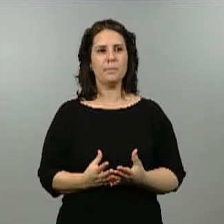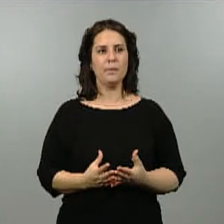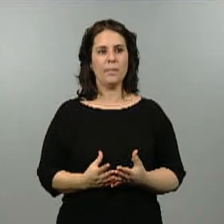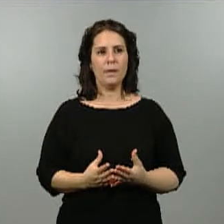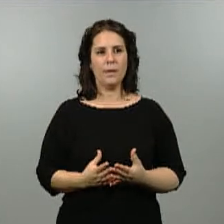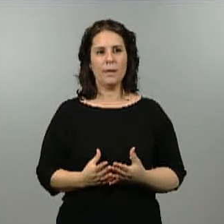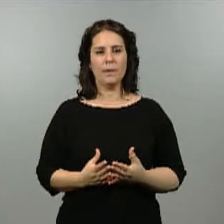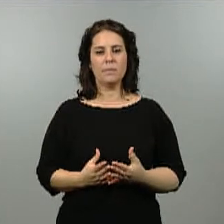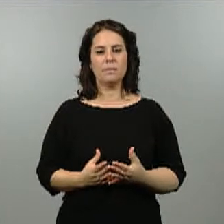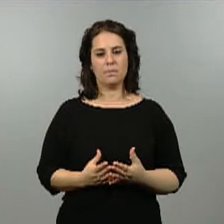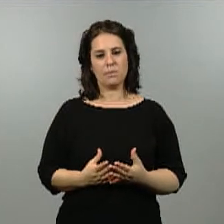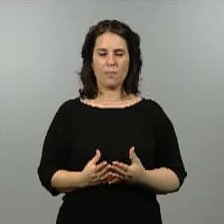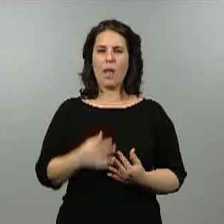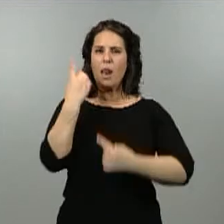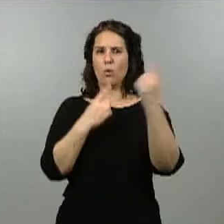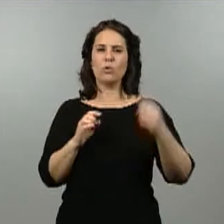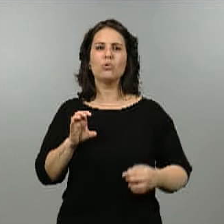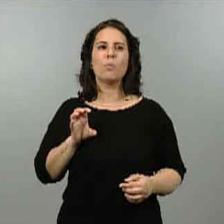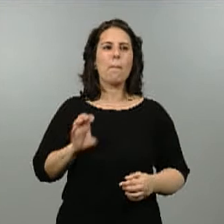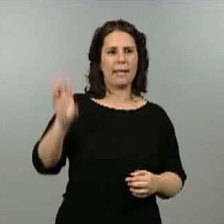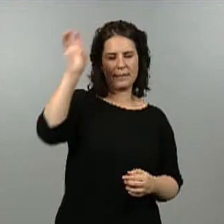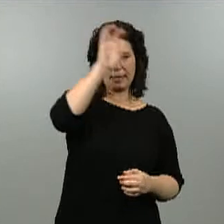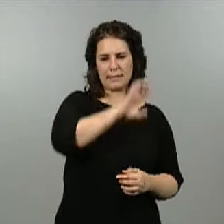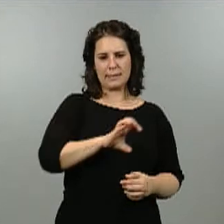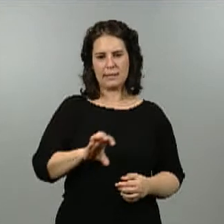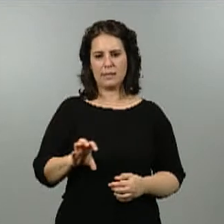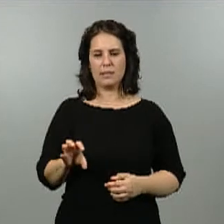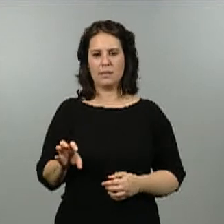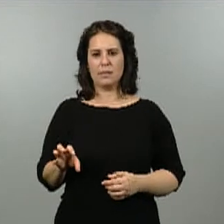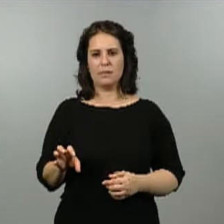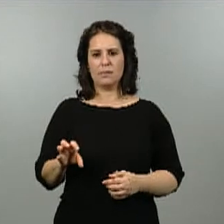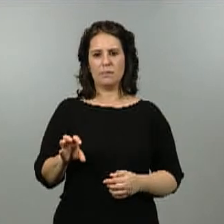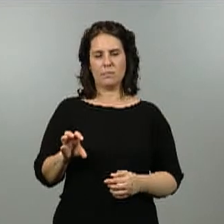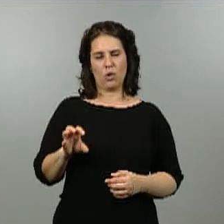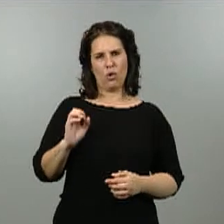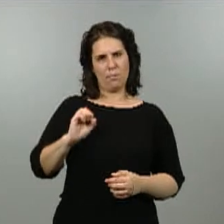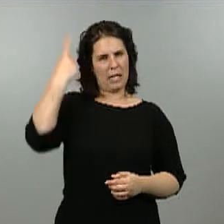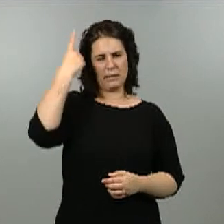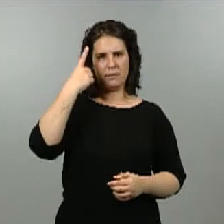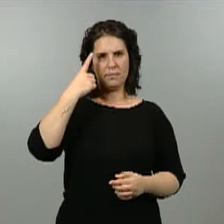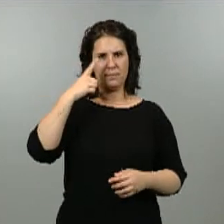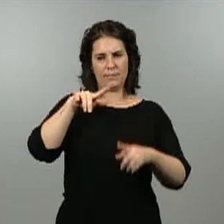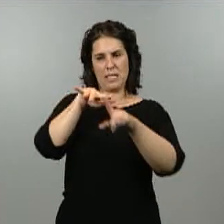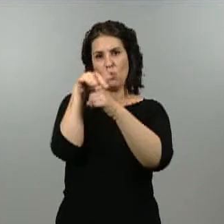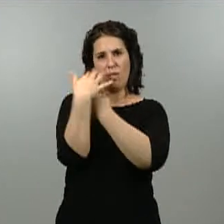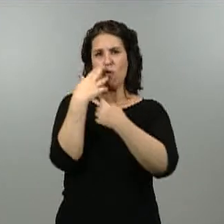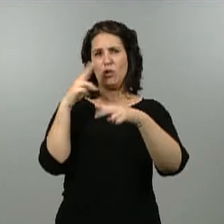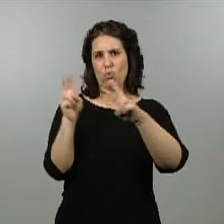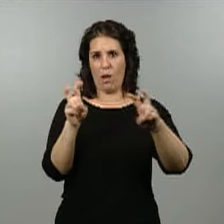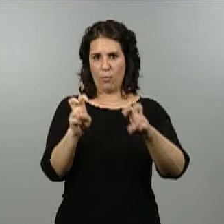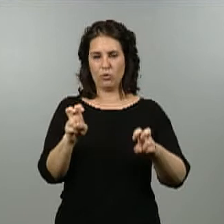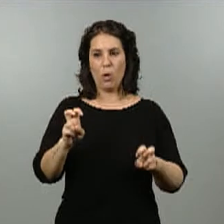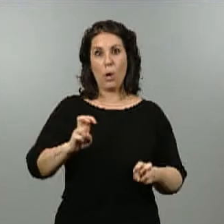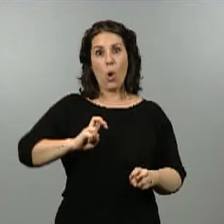unos cuantos países que, digamos, tienen el mayor número de casos, pero sí que es cierto que otros países pequeños con menor población